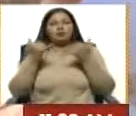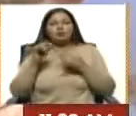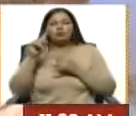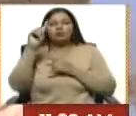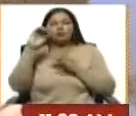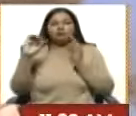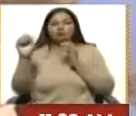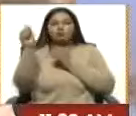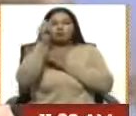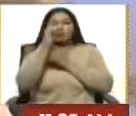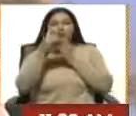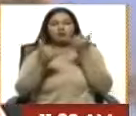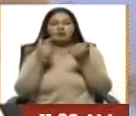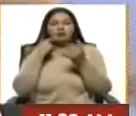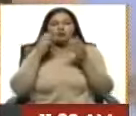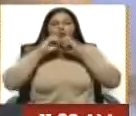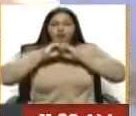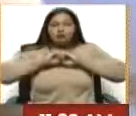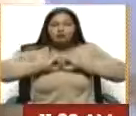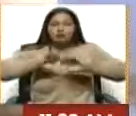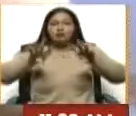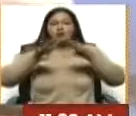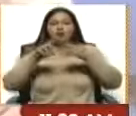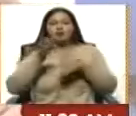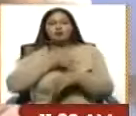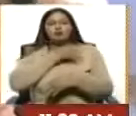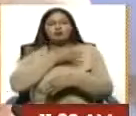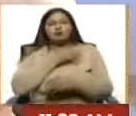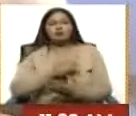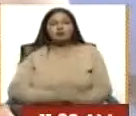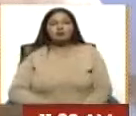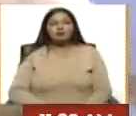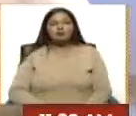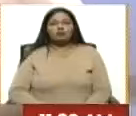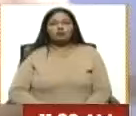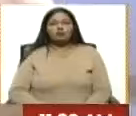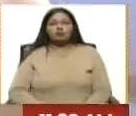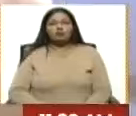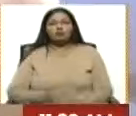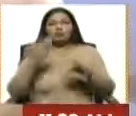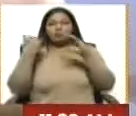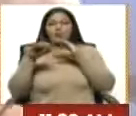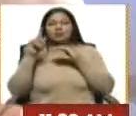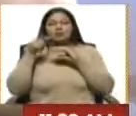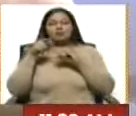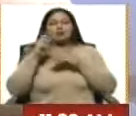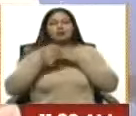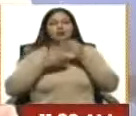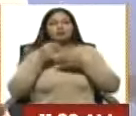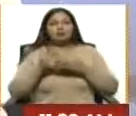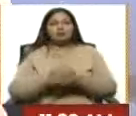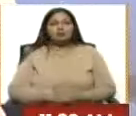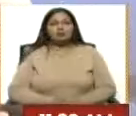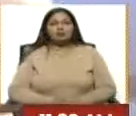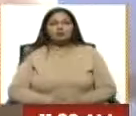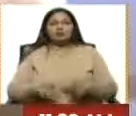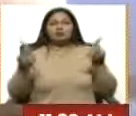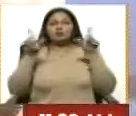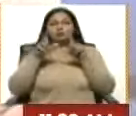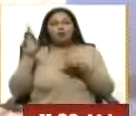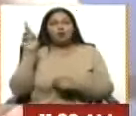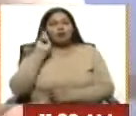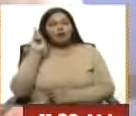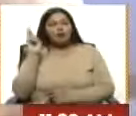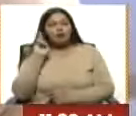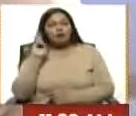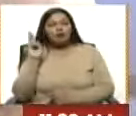comunicación que le difundía a la sociedad los mensajes que quería difundir. La televisión. La televisión, la radio, depende bajaba de la época. Como la